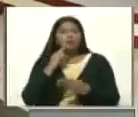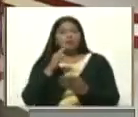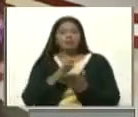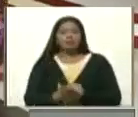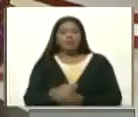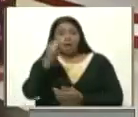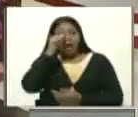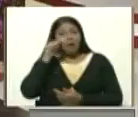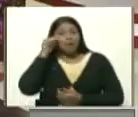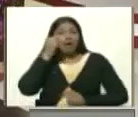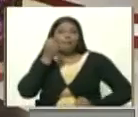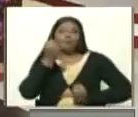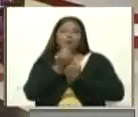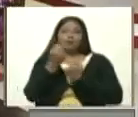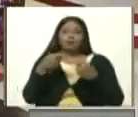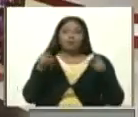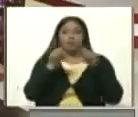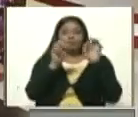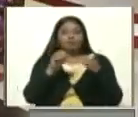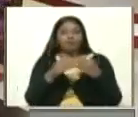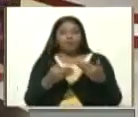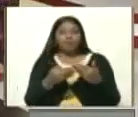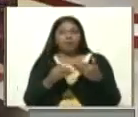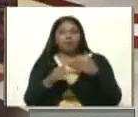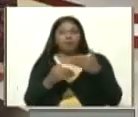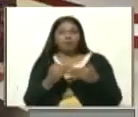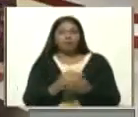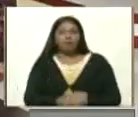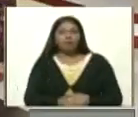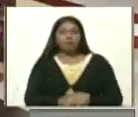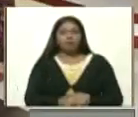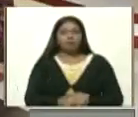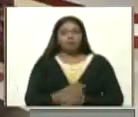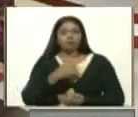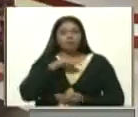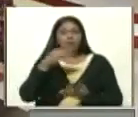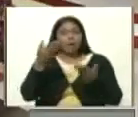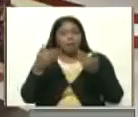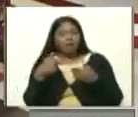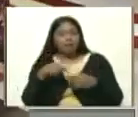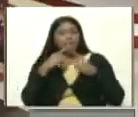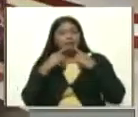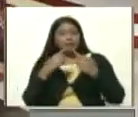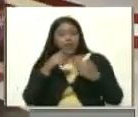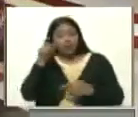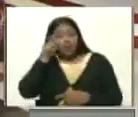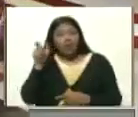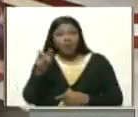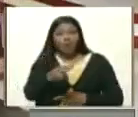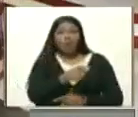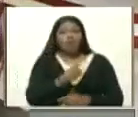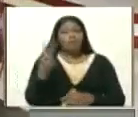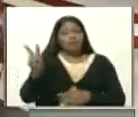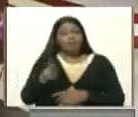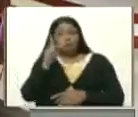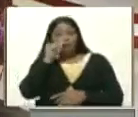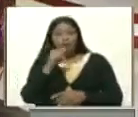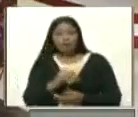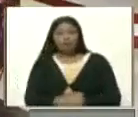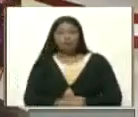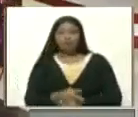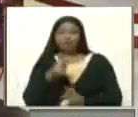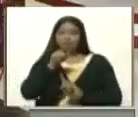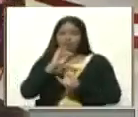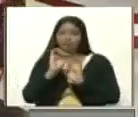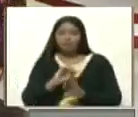Saab contribuía de una u otra manera con traer beneficios para el pueblo venezolano. Por allí pueden ir los tiros. Pero